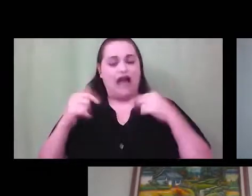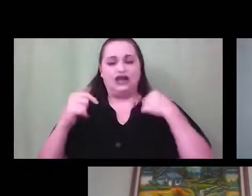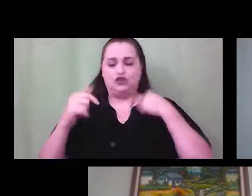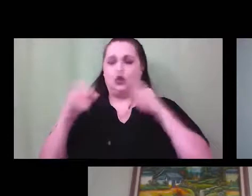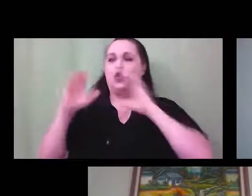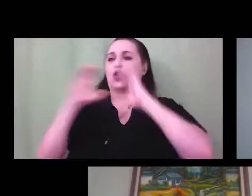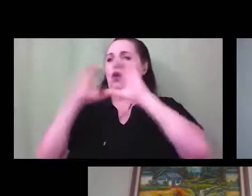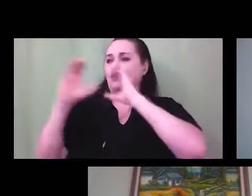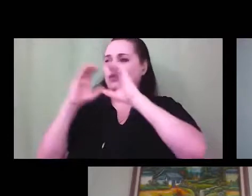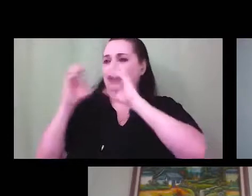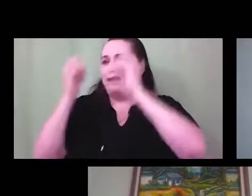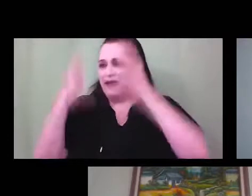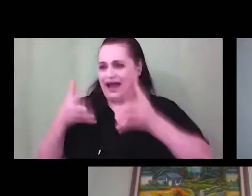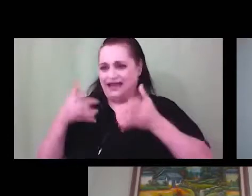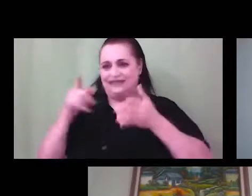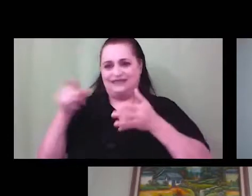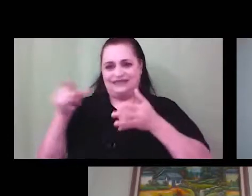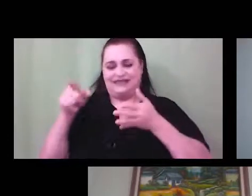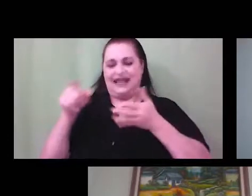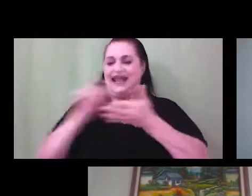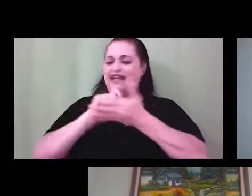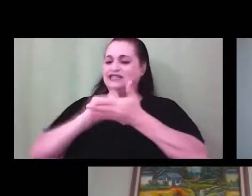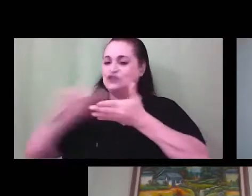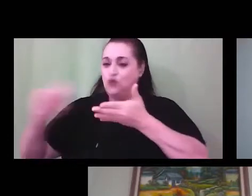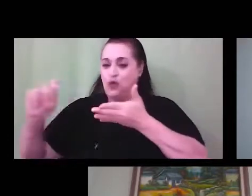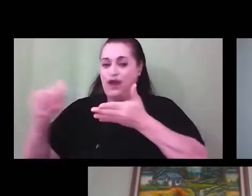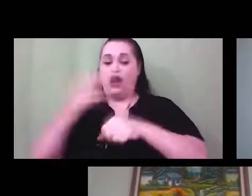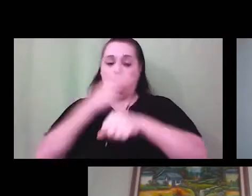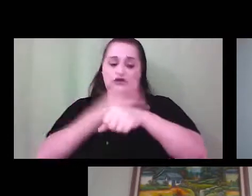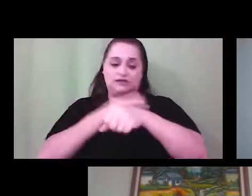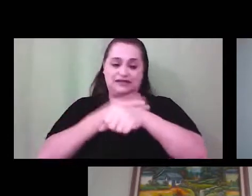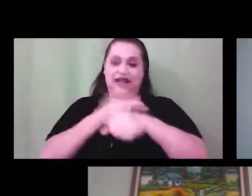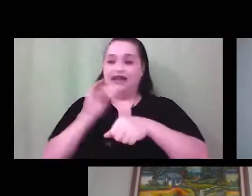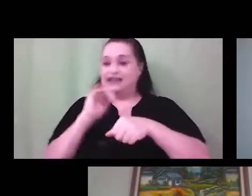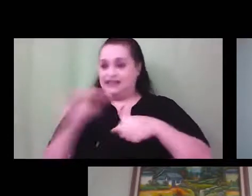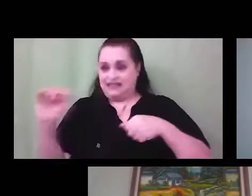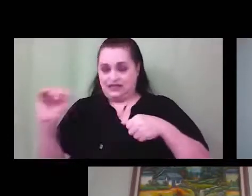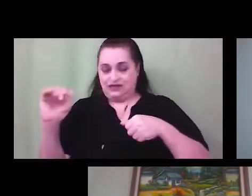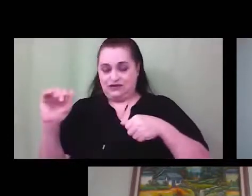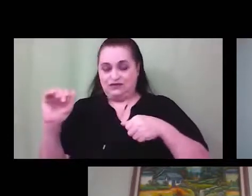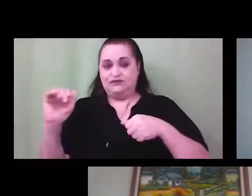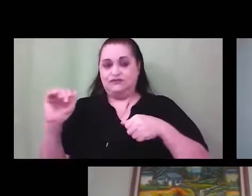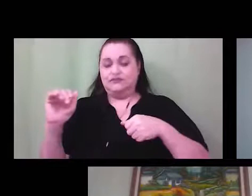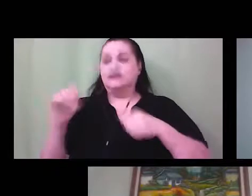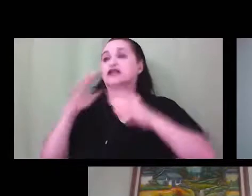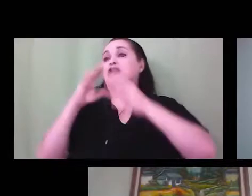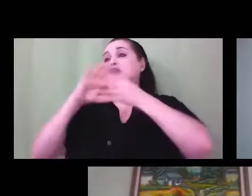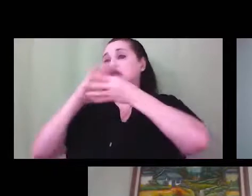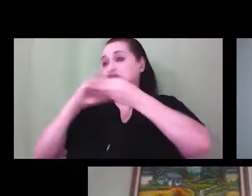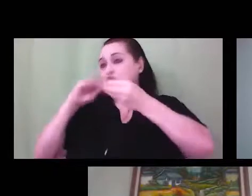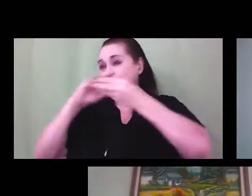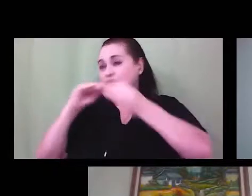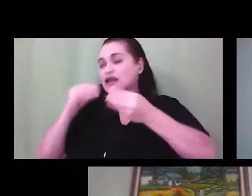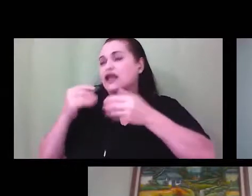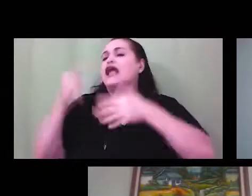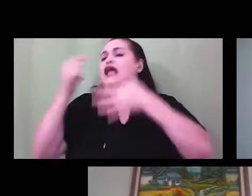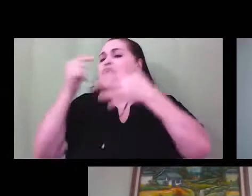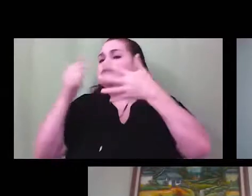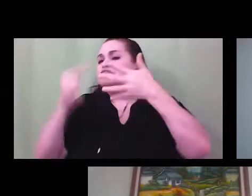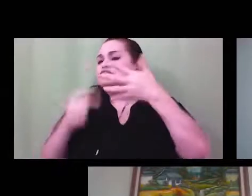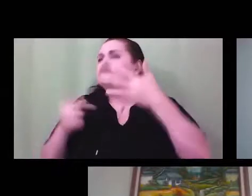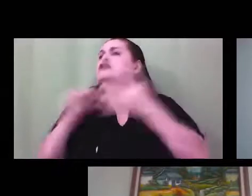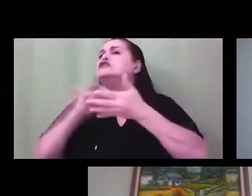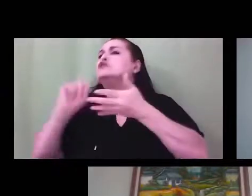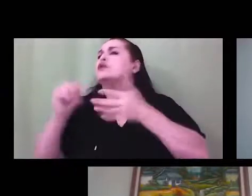las maestras de la escuelita del hospital de niños. Les comenté cuáles eran las escuelas que mi esposo